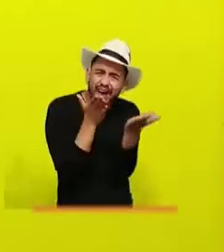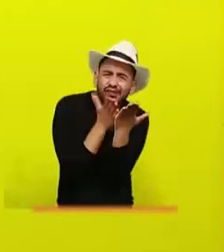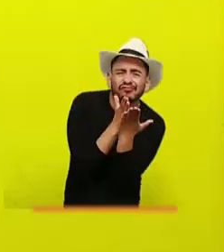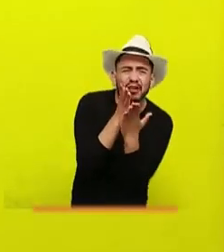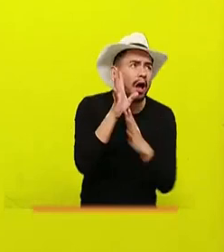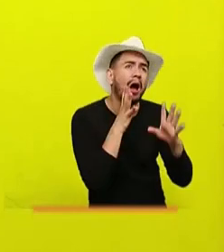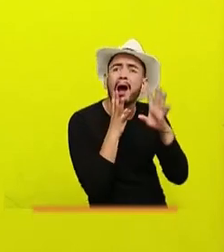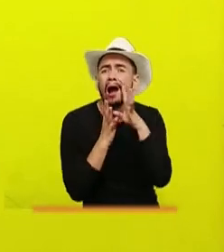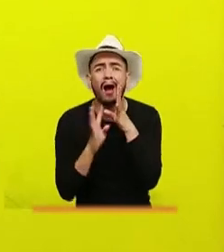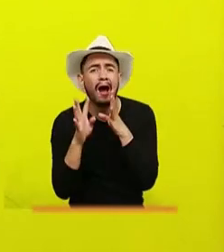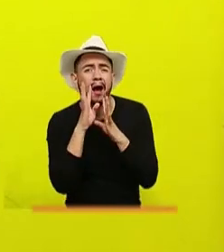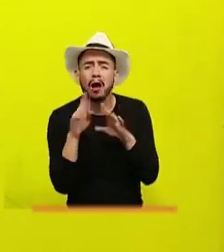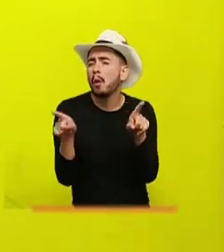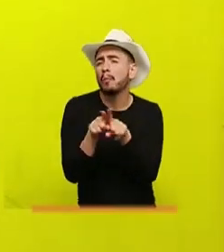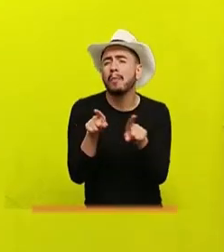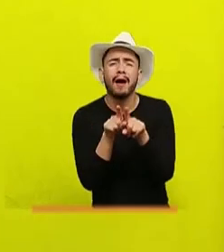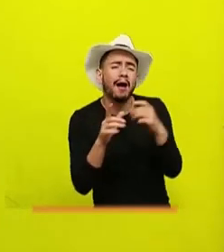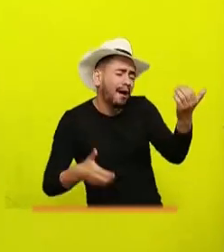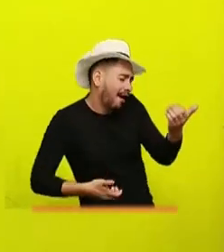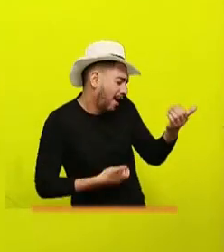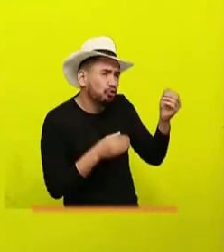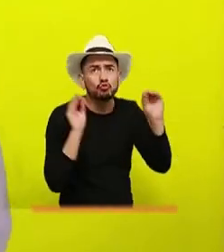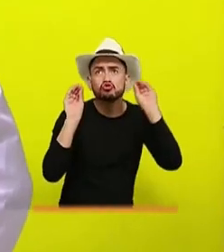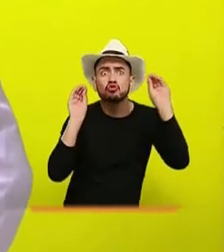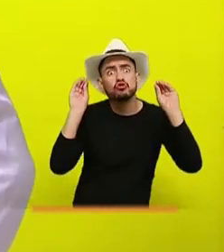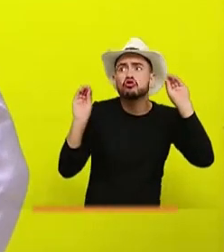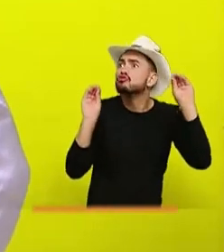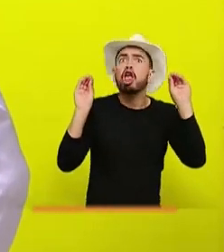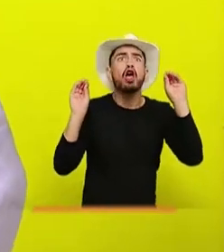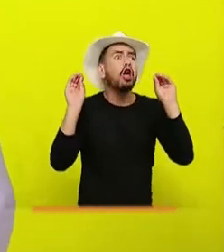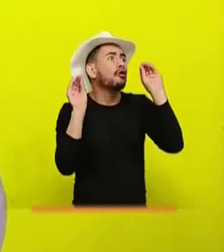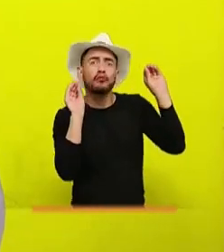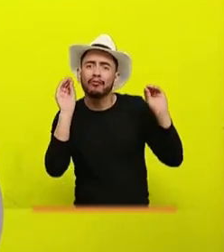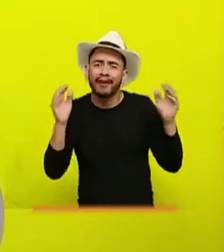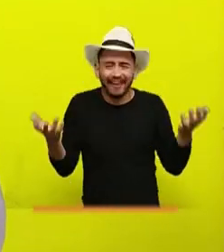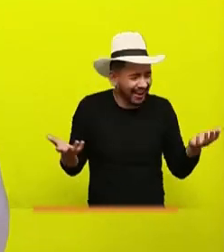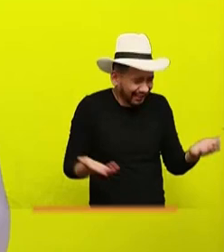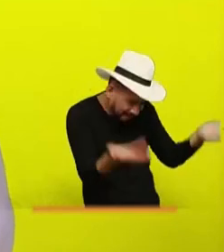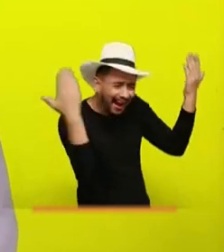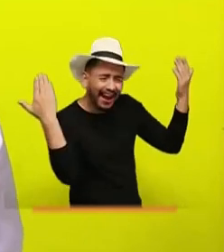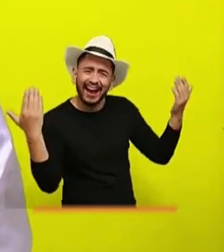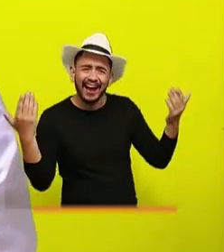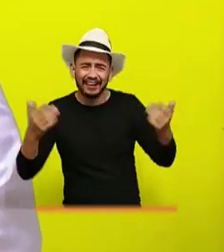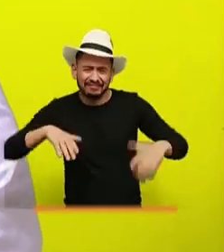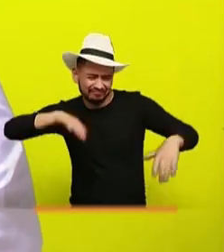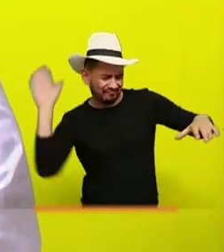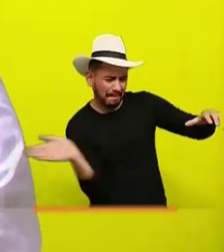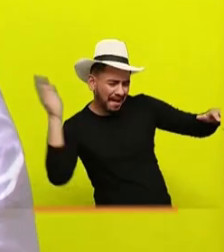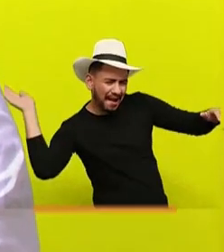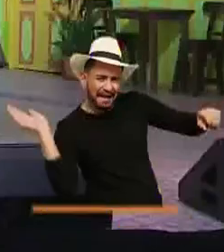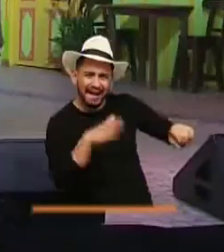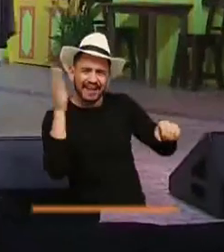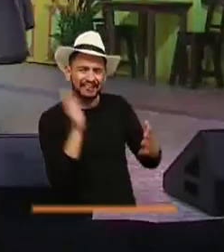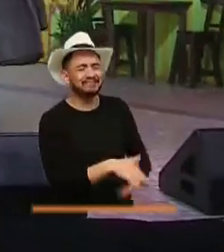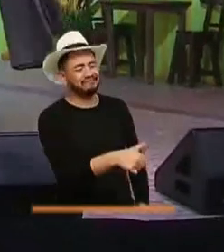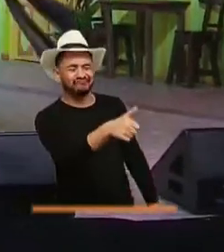se lanza de trovero. Venga pues culi cacao, que acá le tengo el